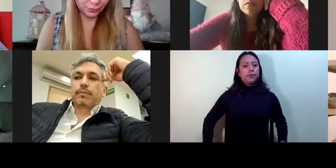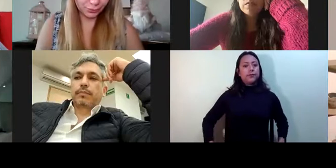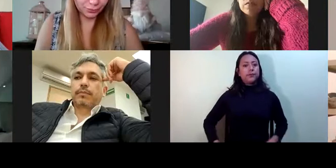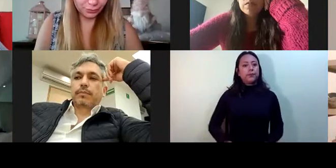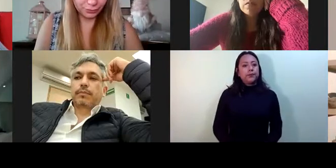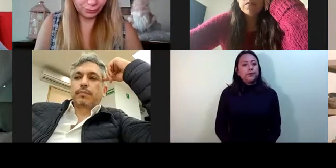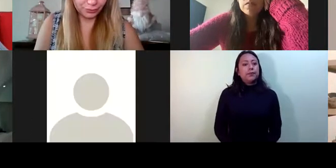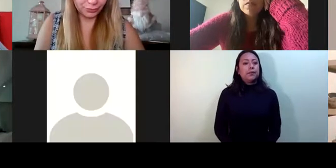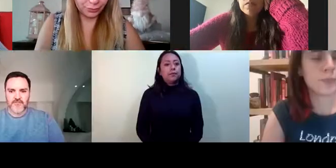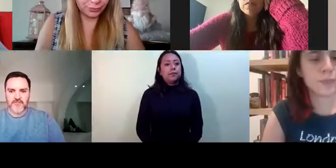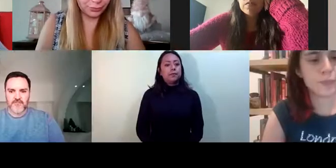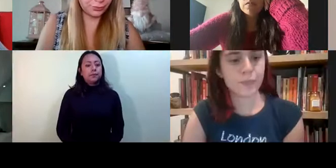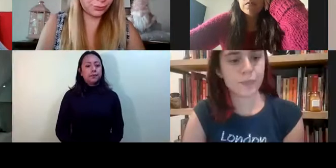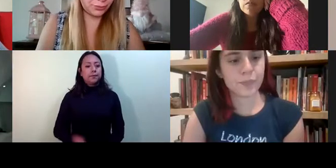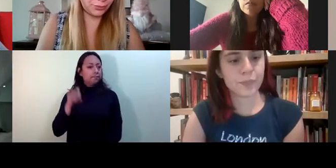Circe Camacho a favor.